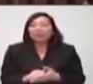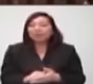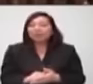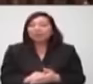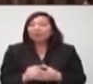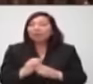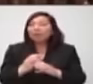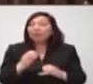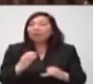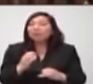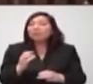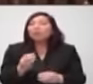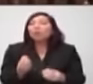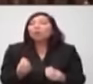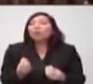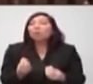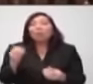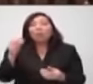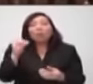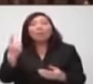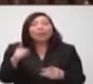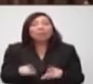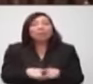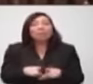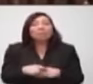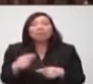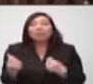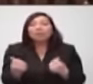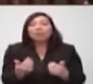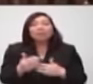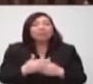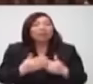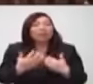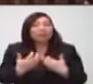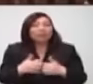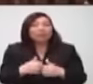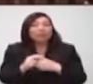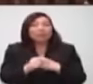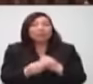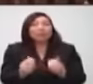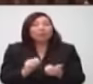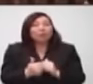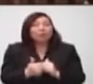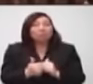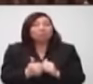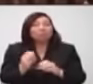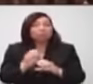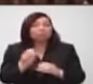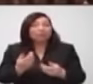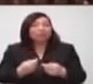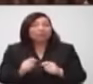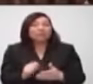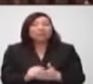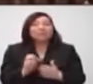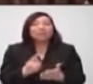de nuevos buses, sino más bien como una oportunidad también de dinamizar la industria nacional y convertirlo en una plataforma de exportación,